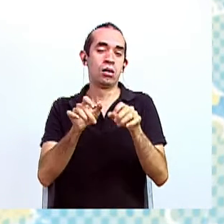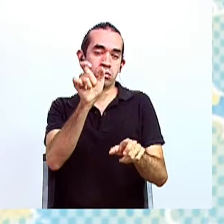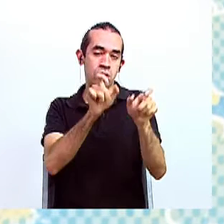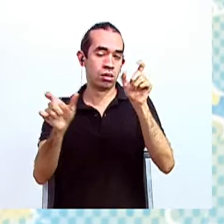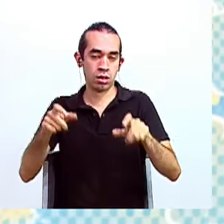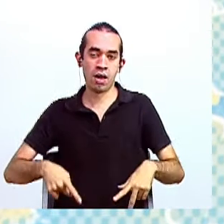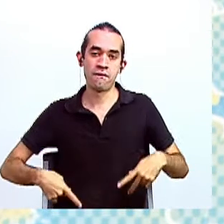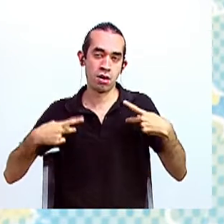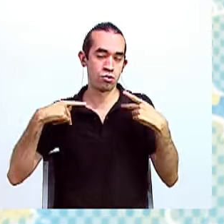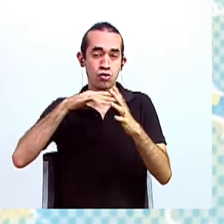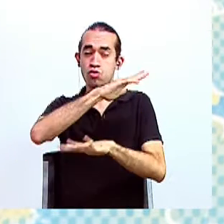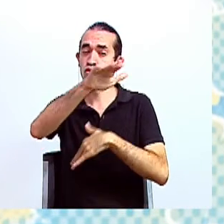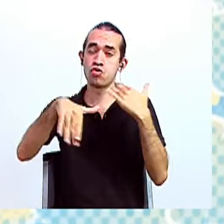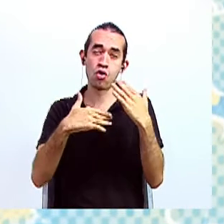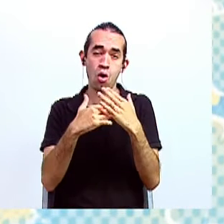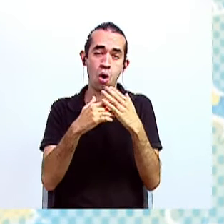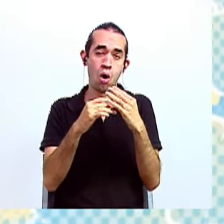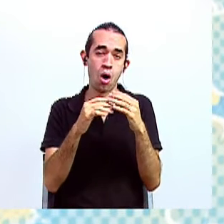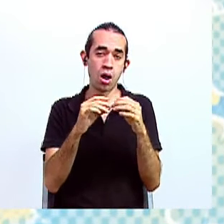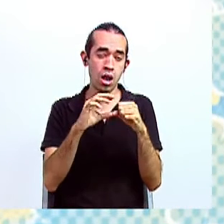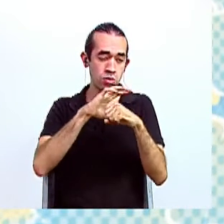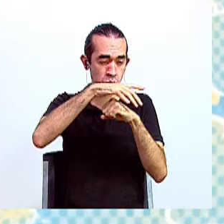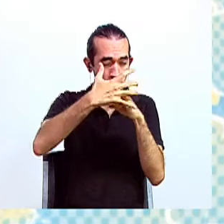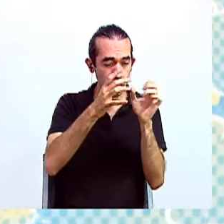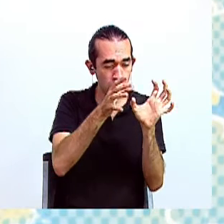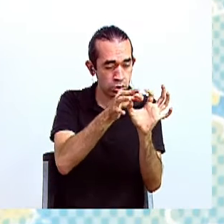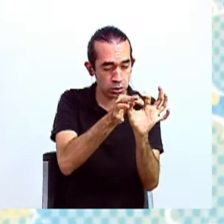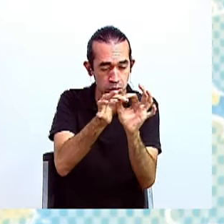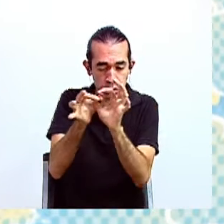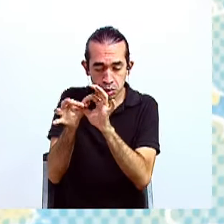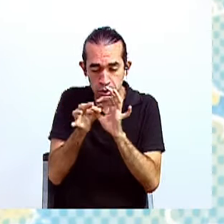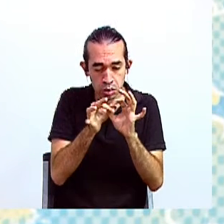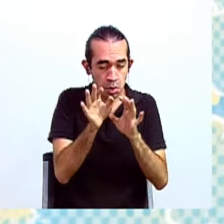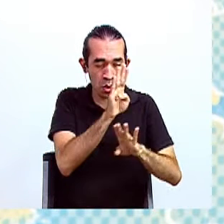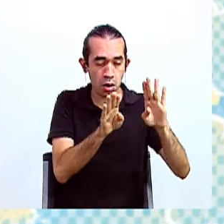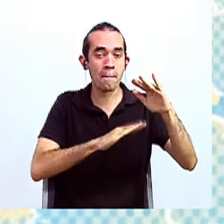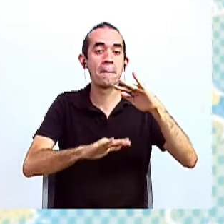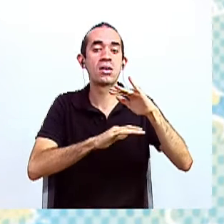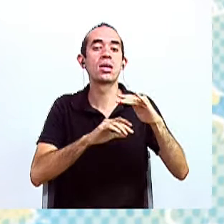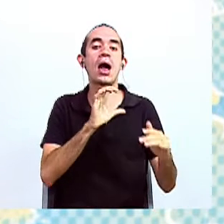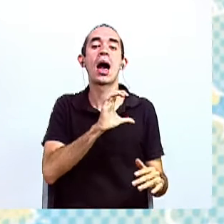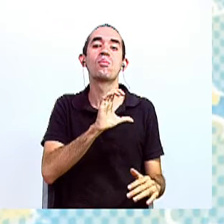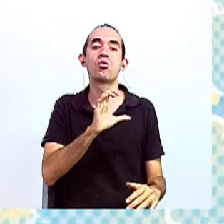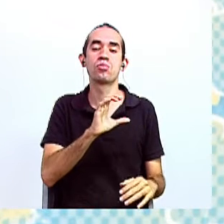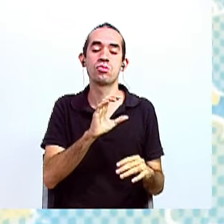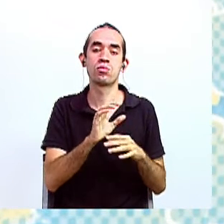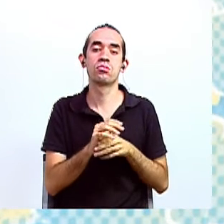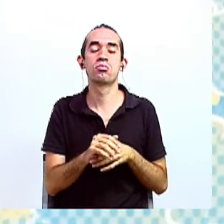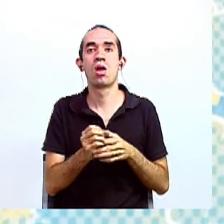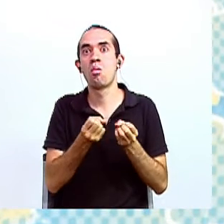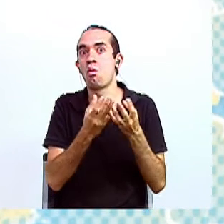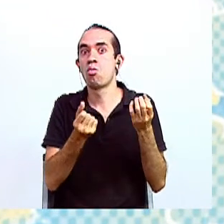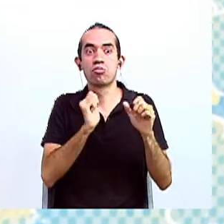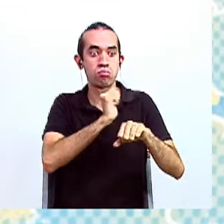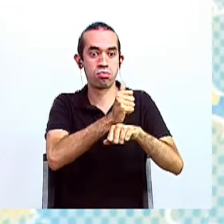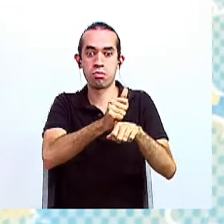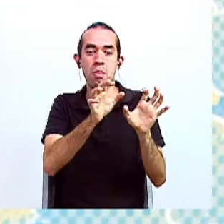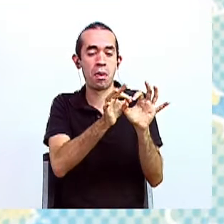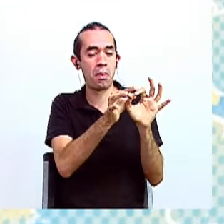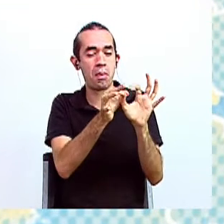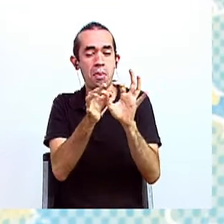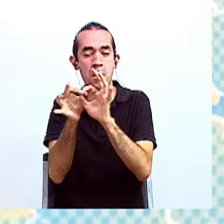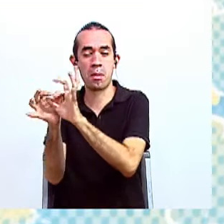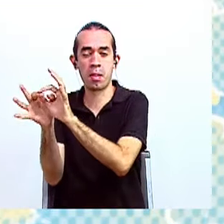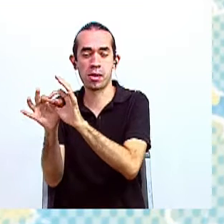las moléculas biológicas son a base de carbono. Puede formar muchas moléculas diferentes del carbono por